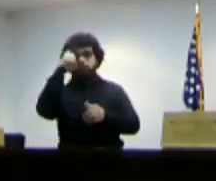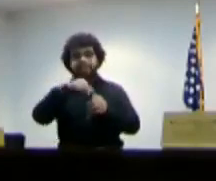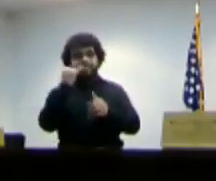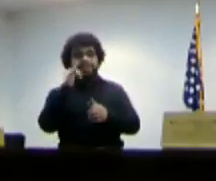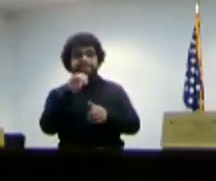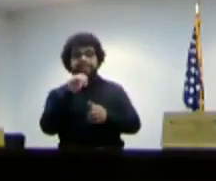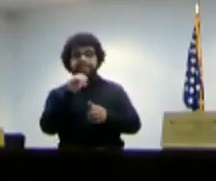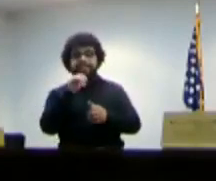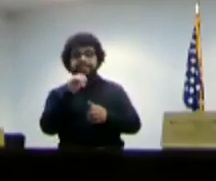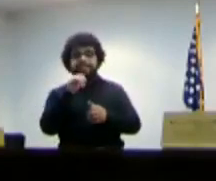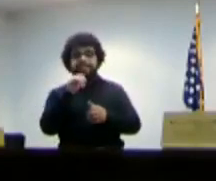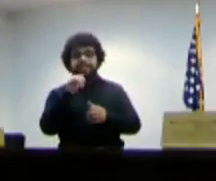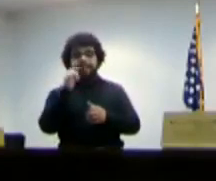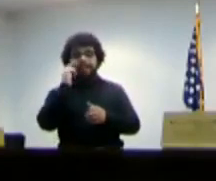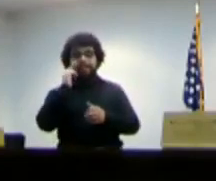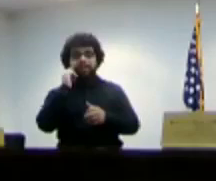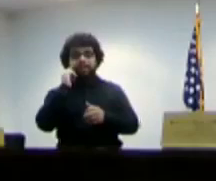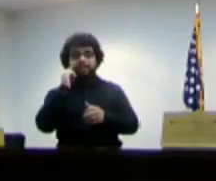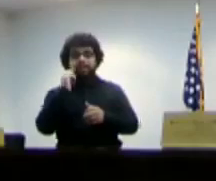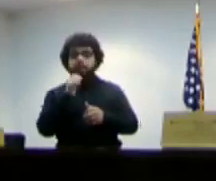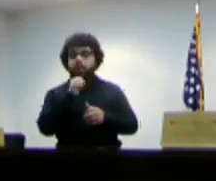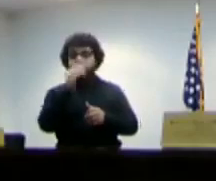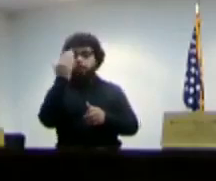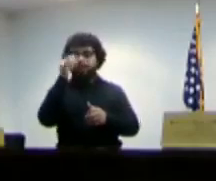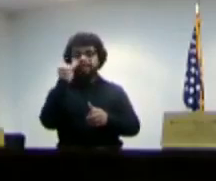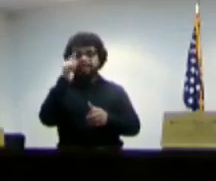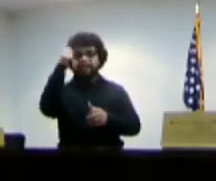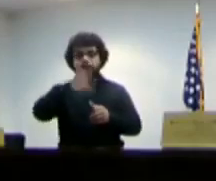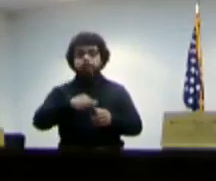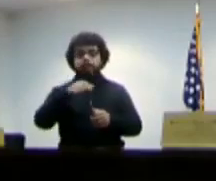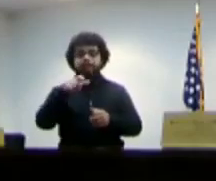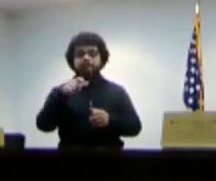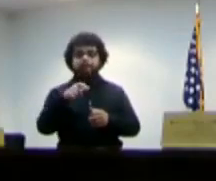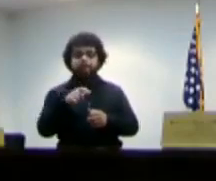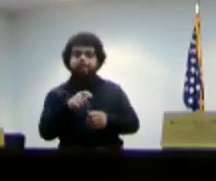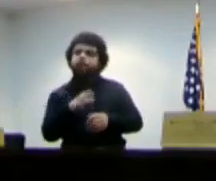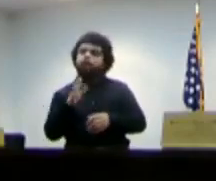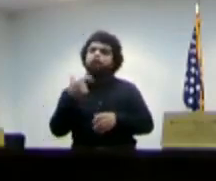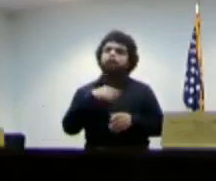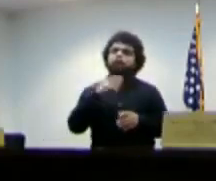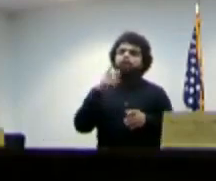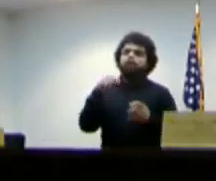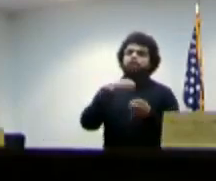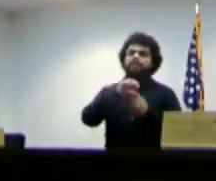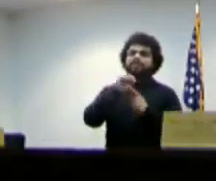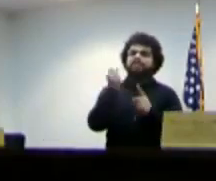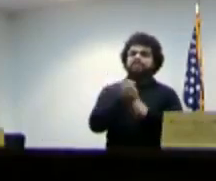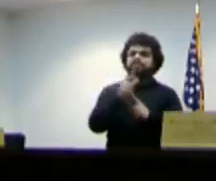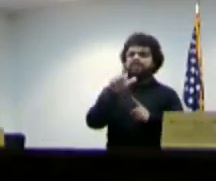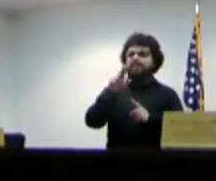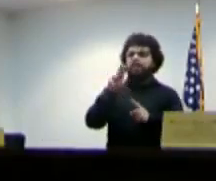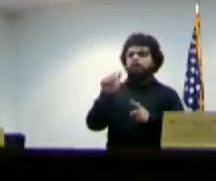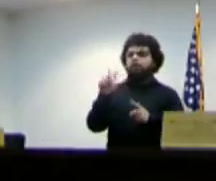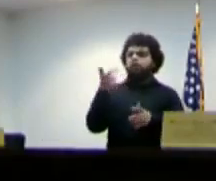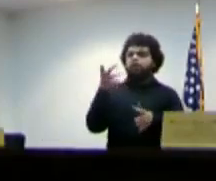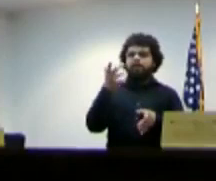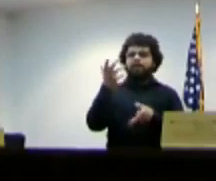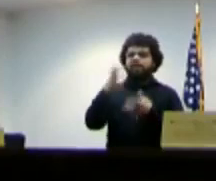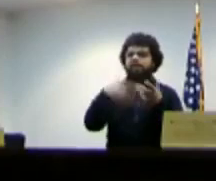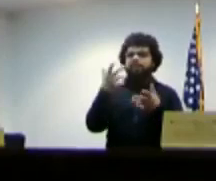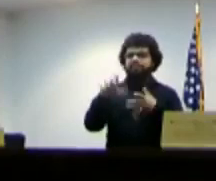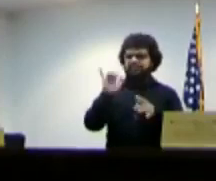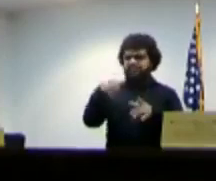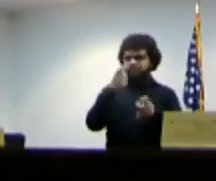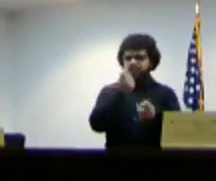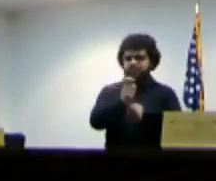dije que después tuvimos que colocar un motor de servicio. ¿Tuvo Luma con algo de un sopetazo o algo? ¿Eso afectó esa área ahí o no? ¿O pudo